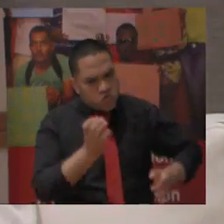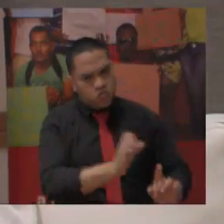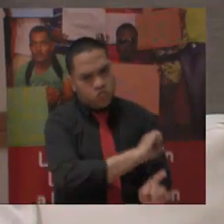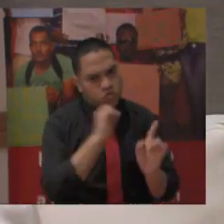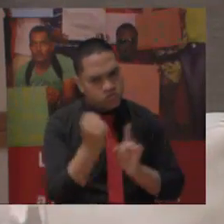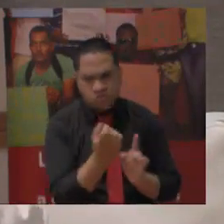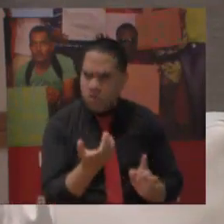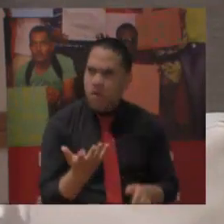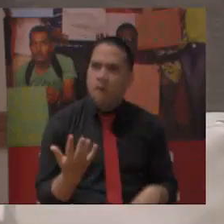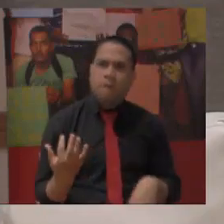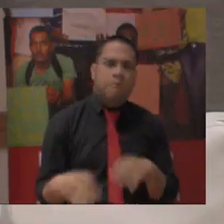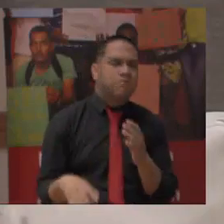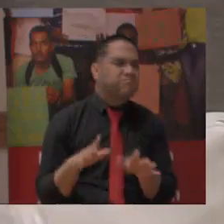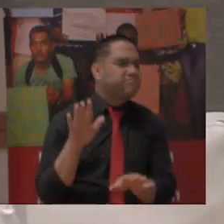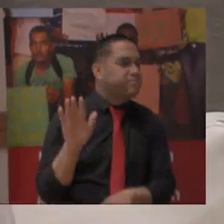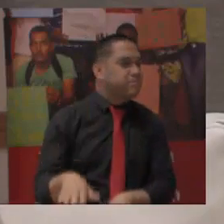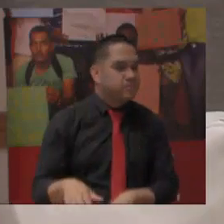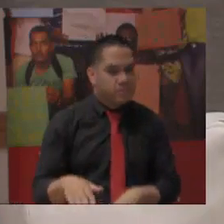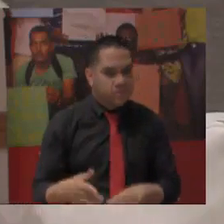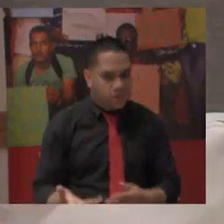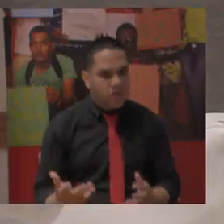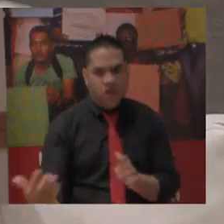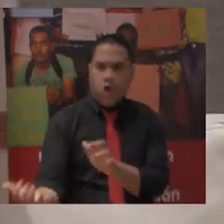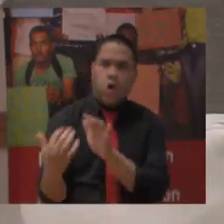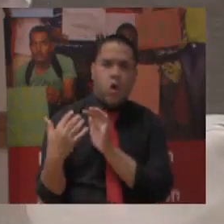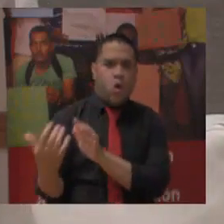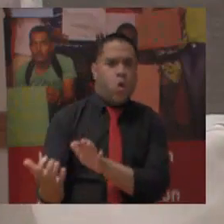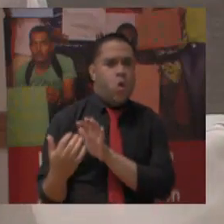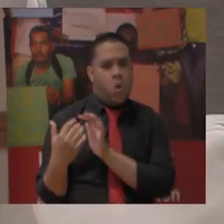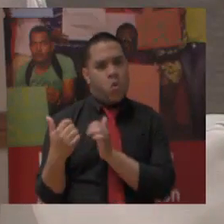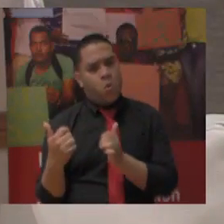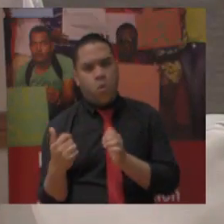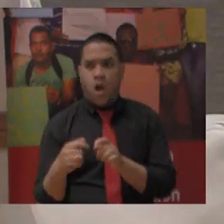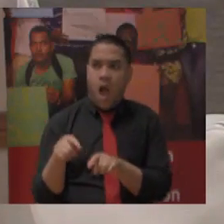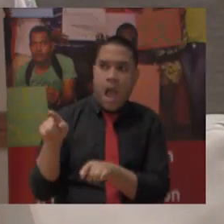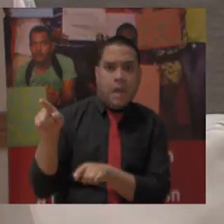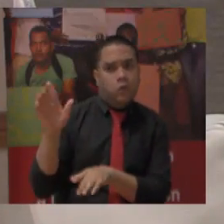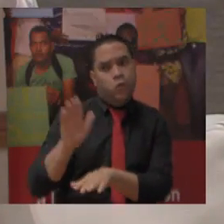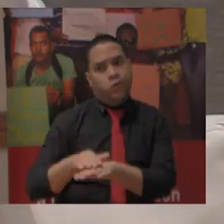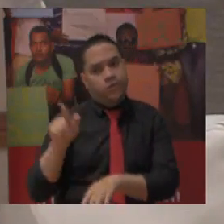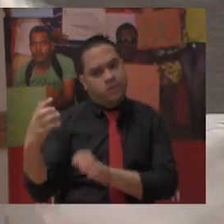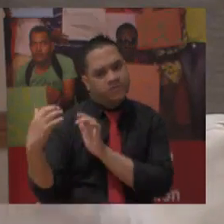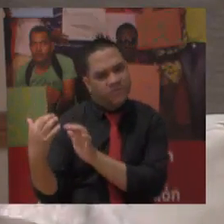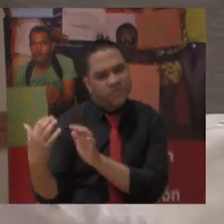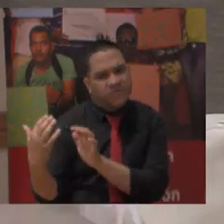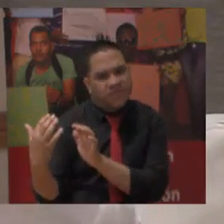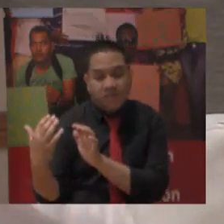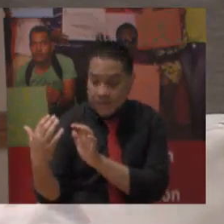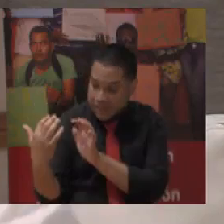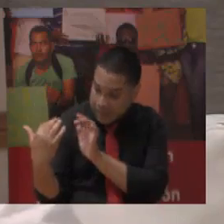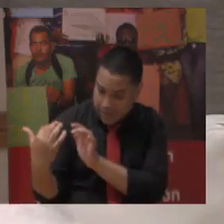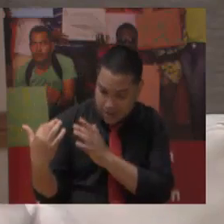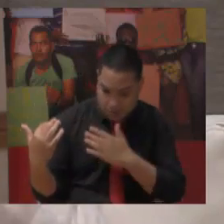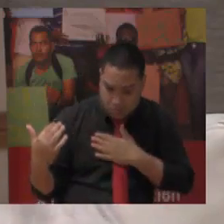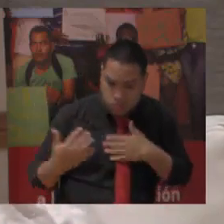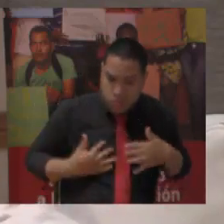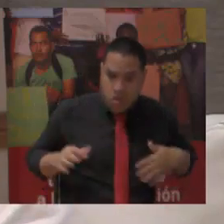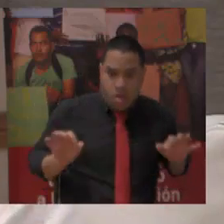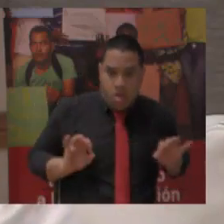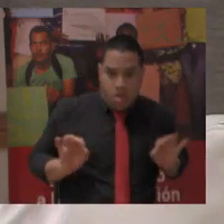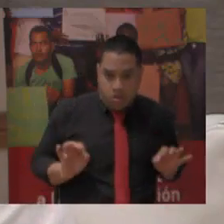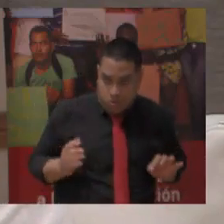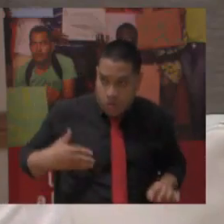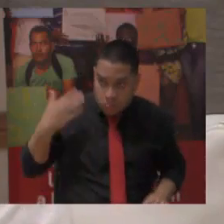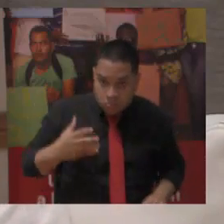indiferencia? Y la guerra es muy buena, y hablar de ella mientras sea de los demás. Cuando la guerra no es mía, cuando yo no